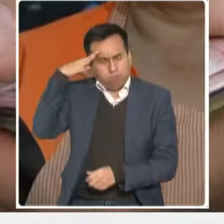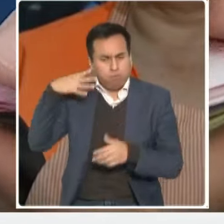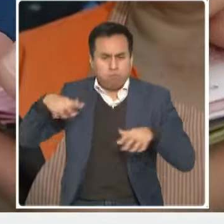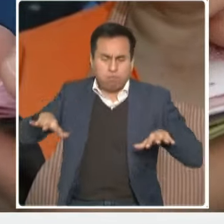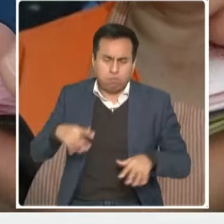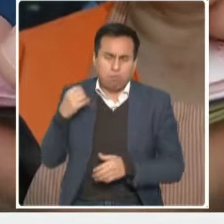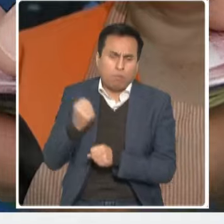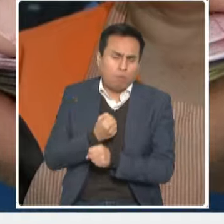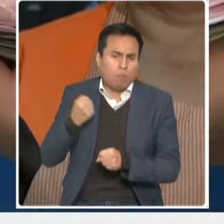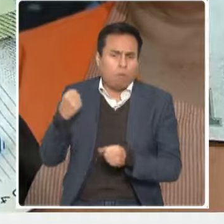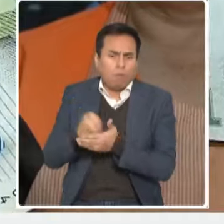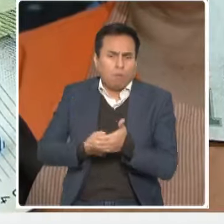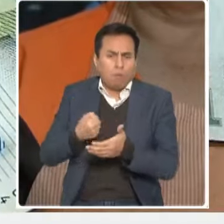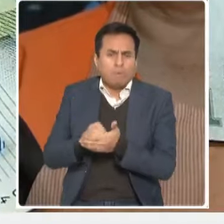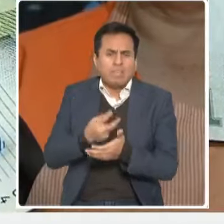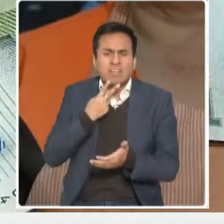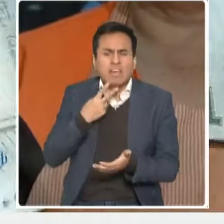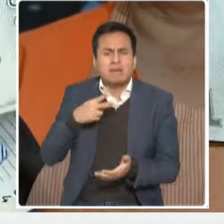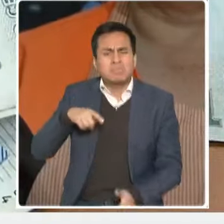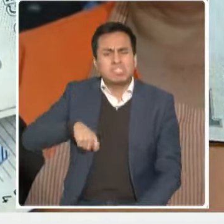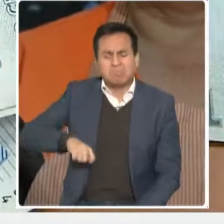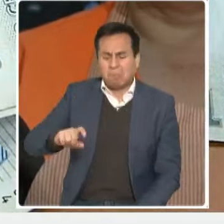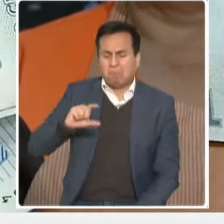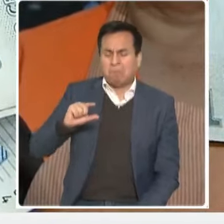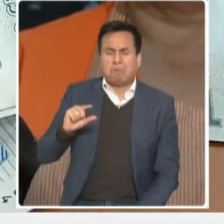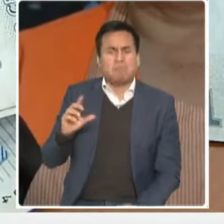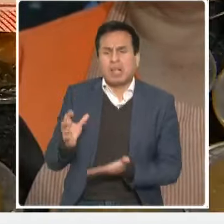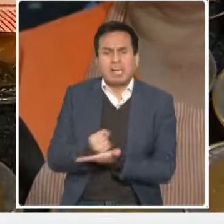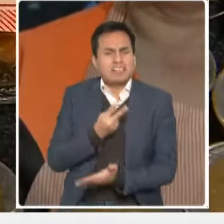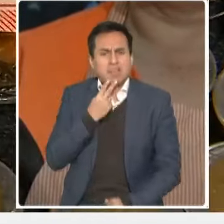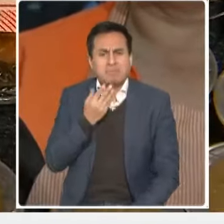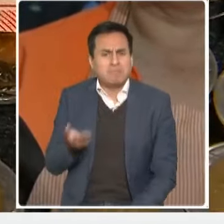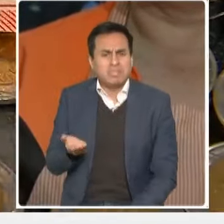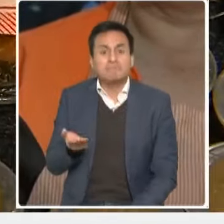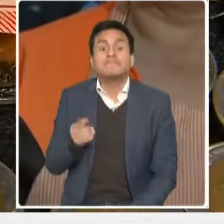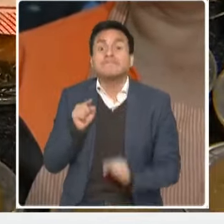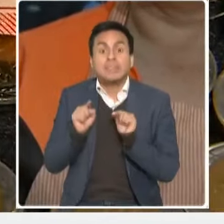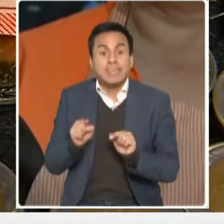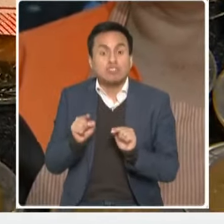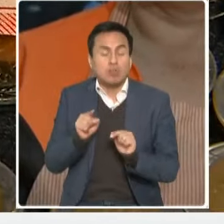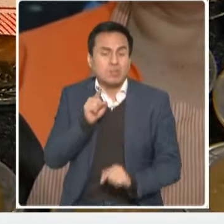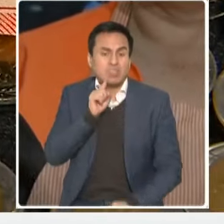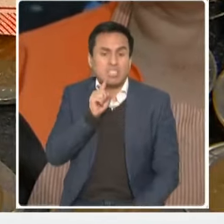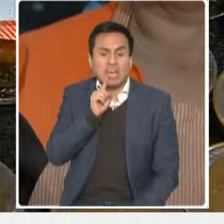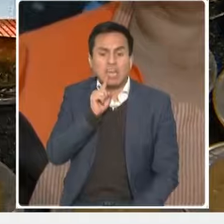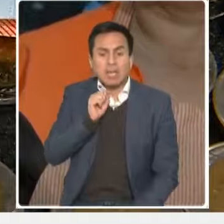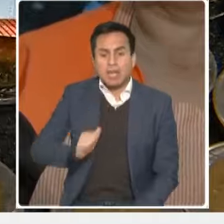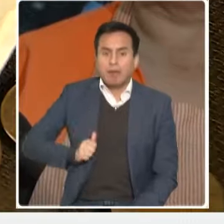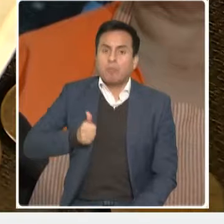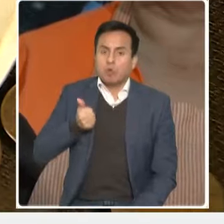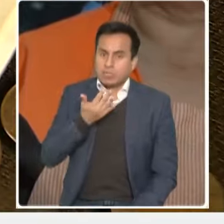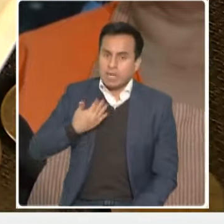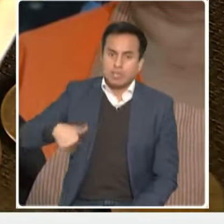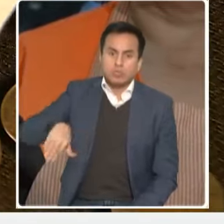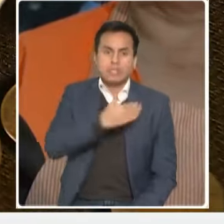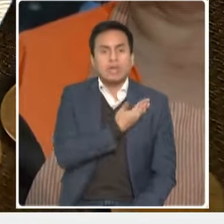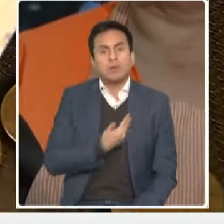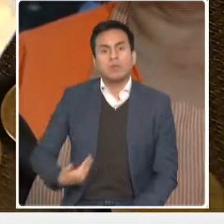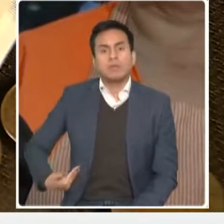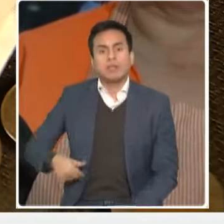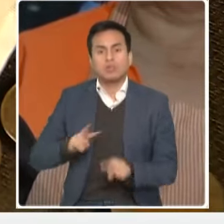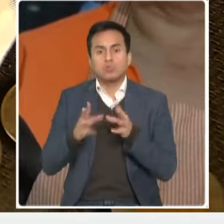trabajando toda su vida, recibe una pensión que no le alcanza para vivir. Eso está en nuestra voluntad como